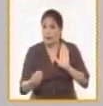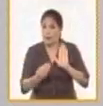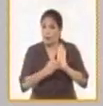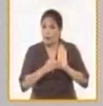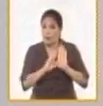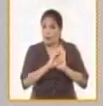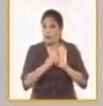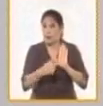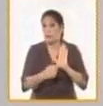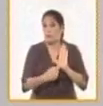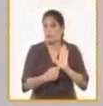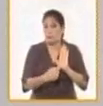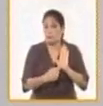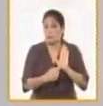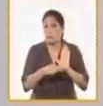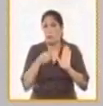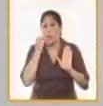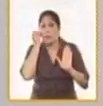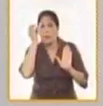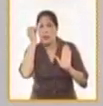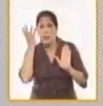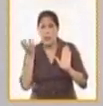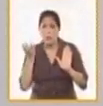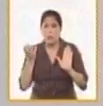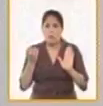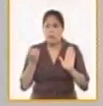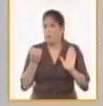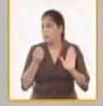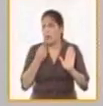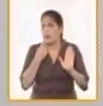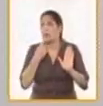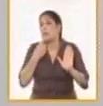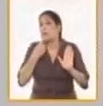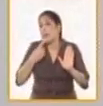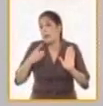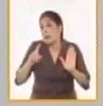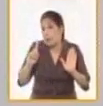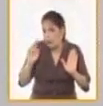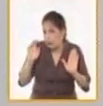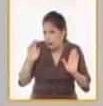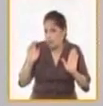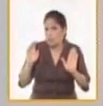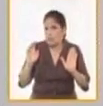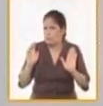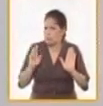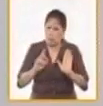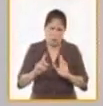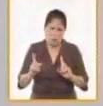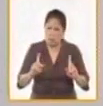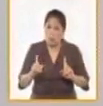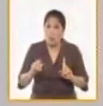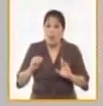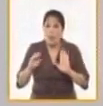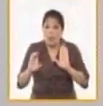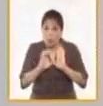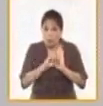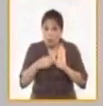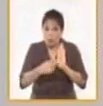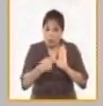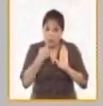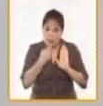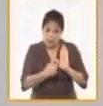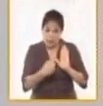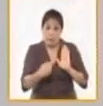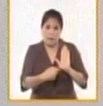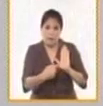dicen que, bueno, inventaron, que crearon, que dijeron que íbamos a lanzar elecciones. No, pero esto está enmarcado en la Constitución y